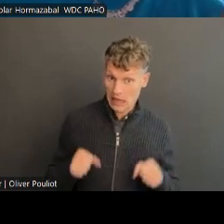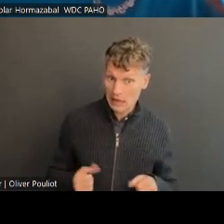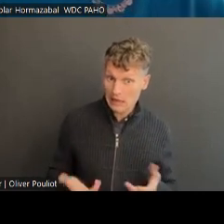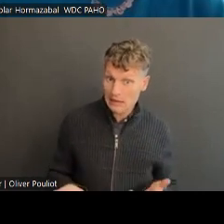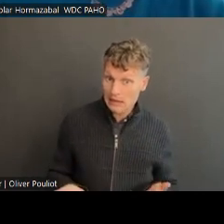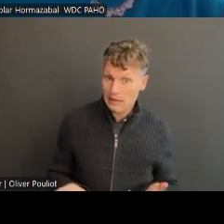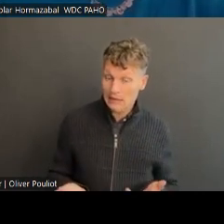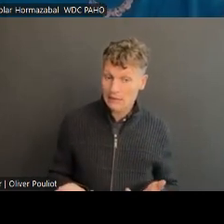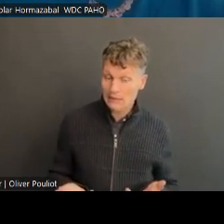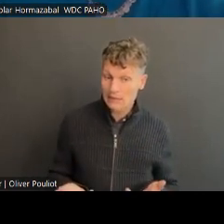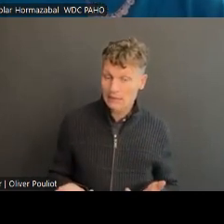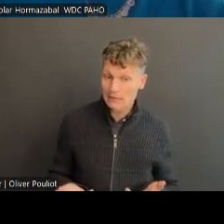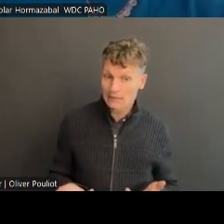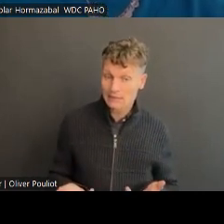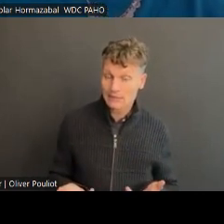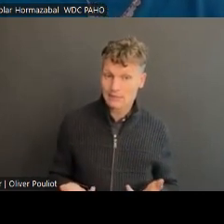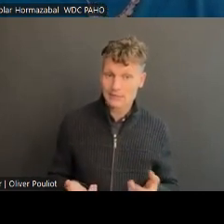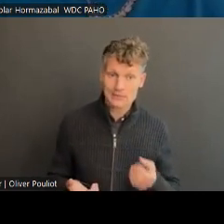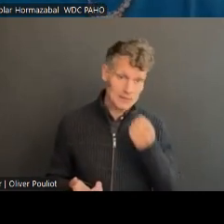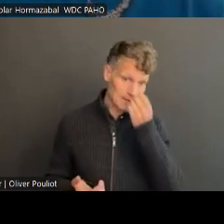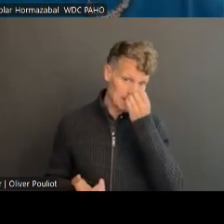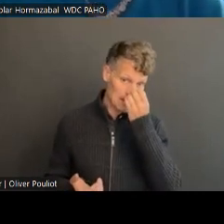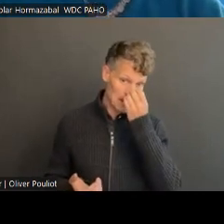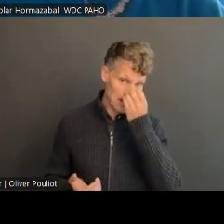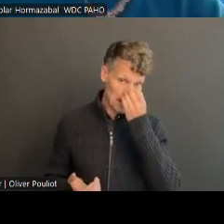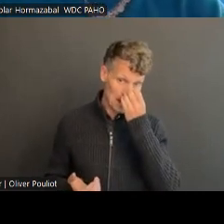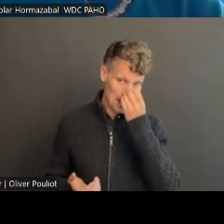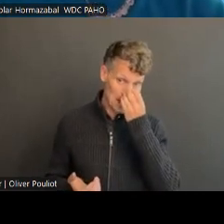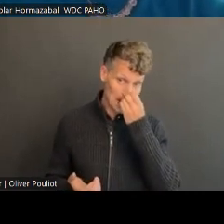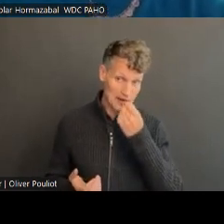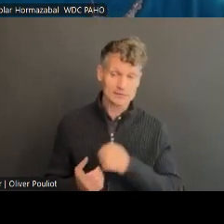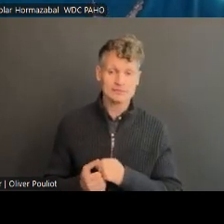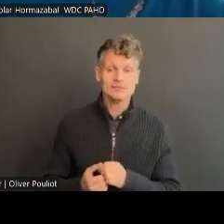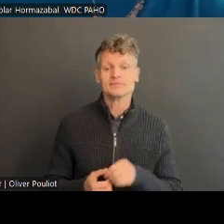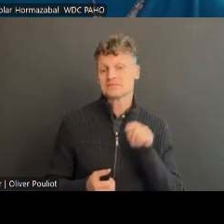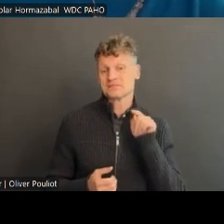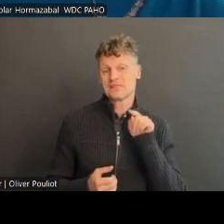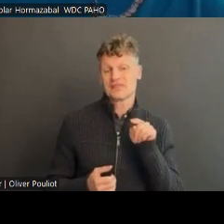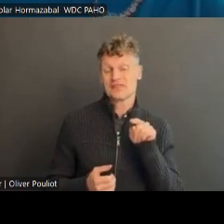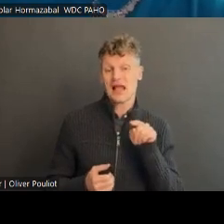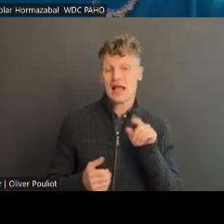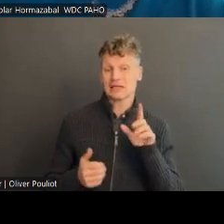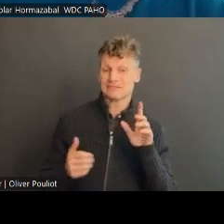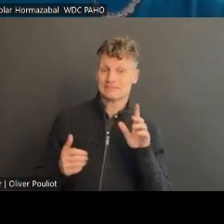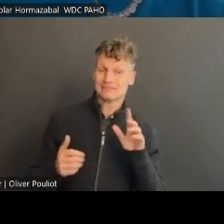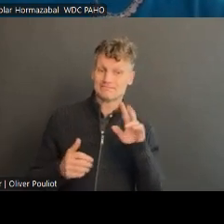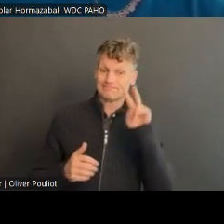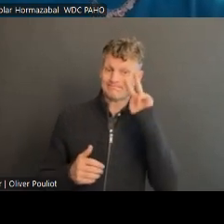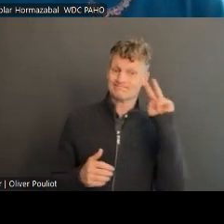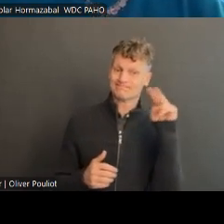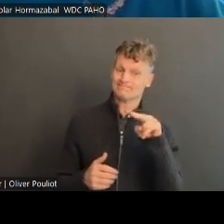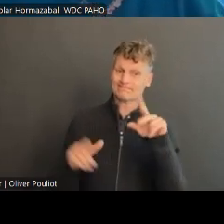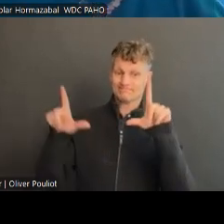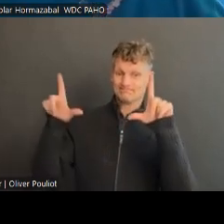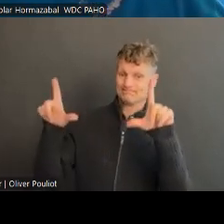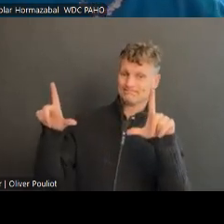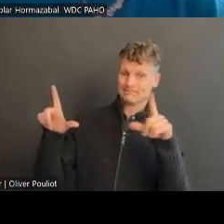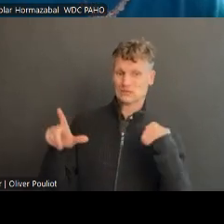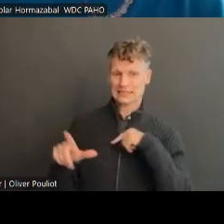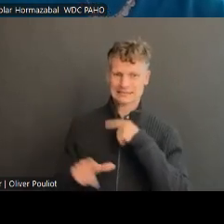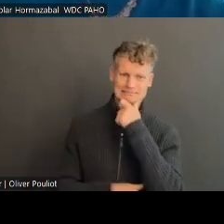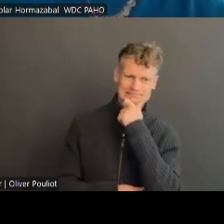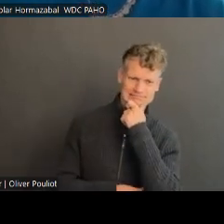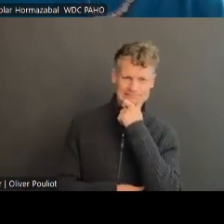ese marco sabemos que surgen siempre de los equipos sobre estos temas inquietudes y dudas, ¿no? Por un lado, ¿cierto? Se plantea que